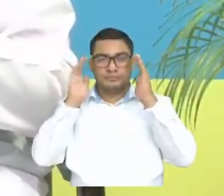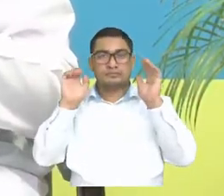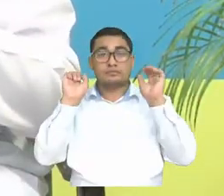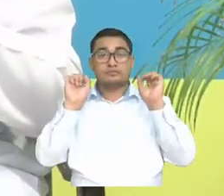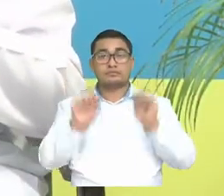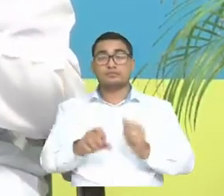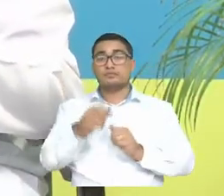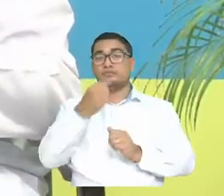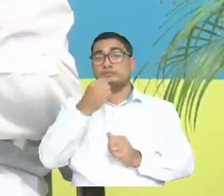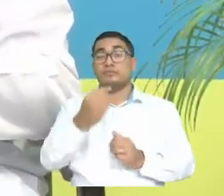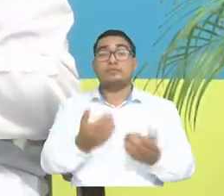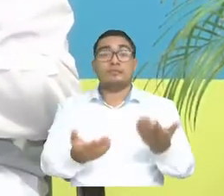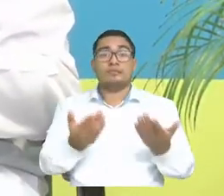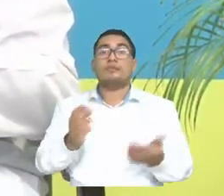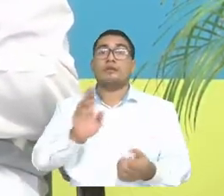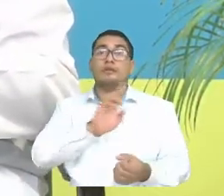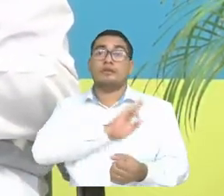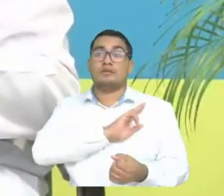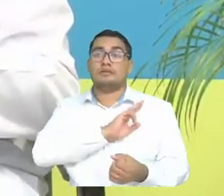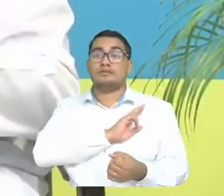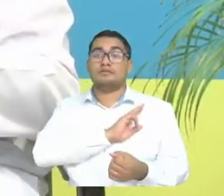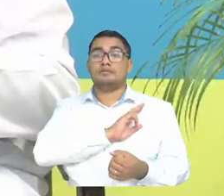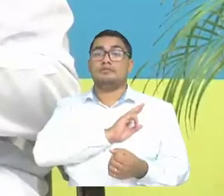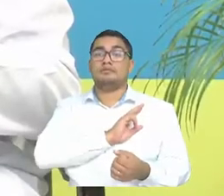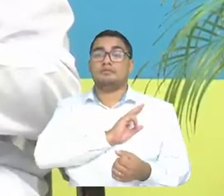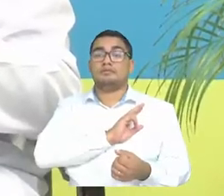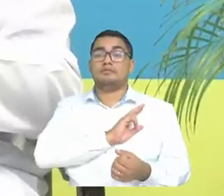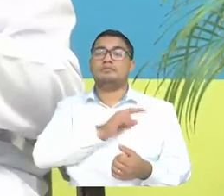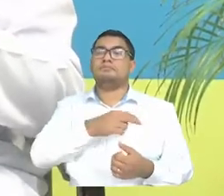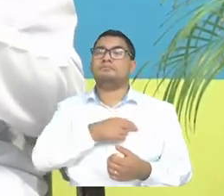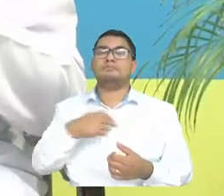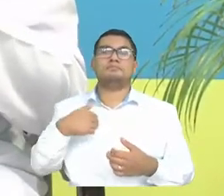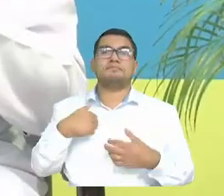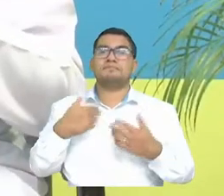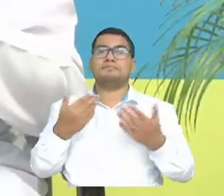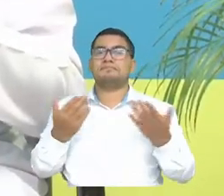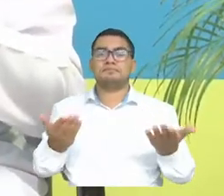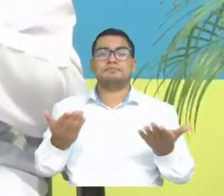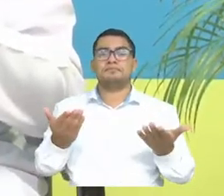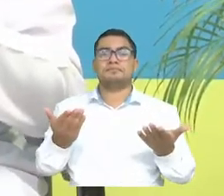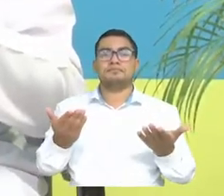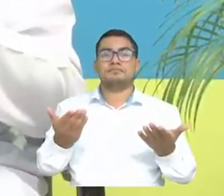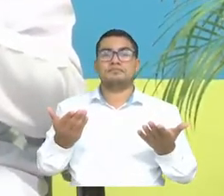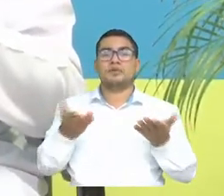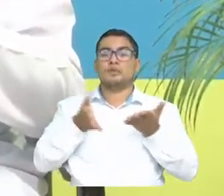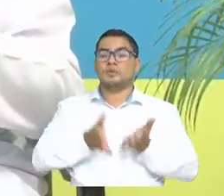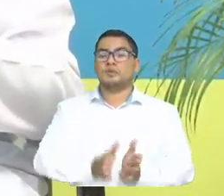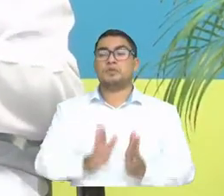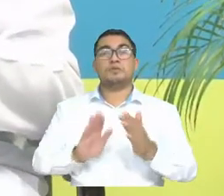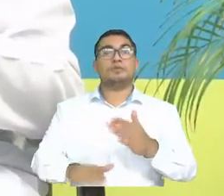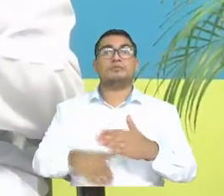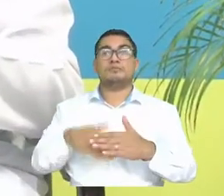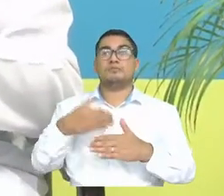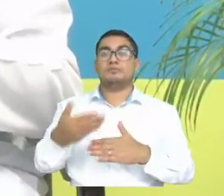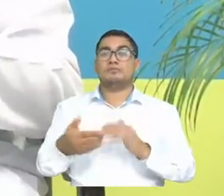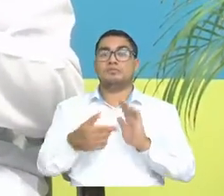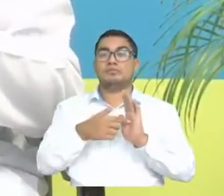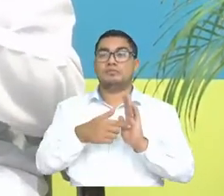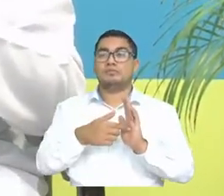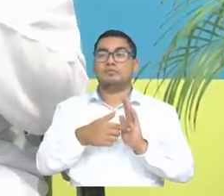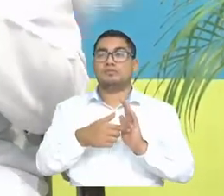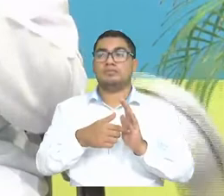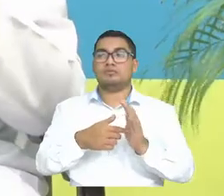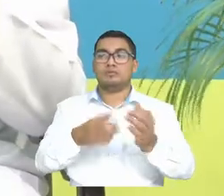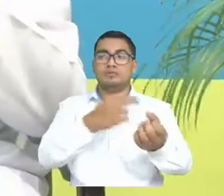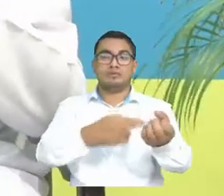manera, si hay que hacer una acción determinada después del parto, como infusiones,